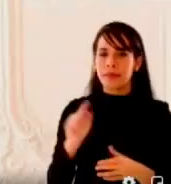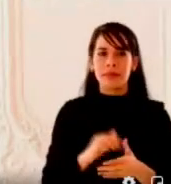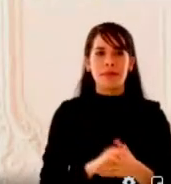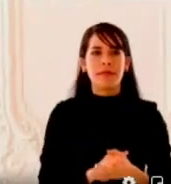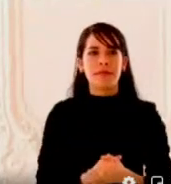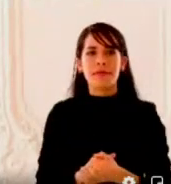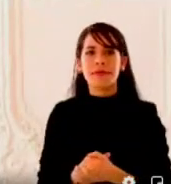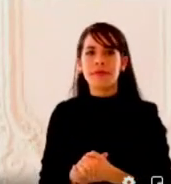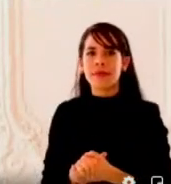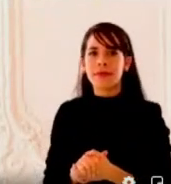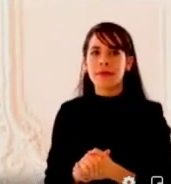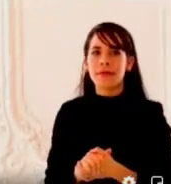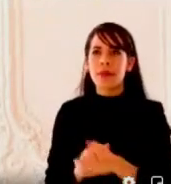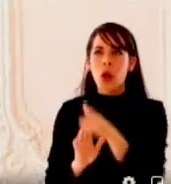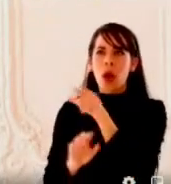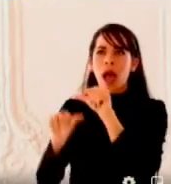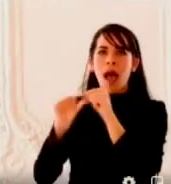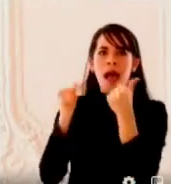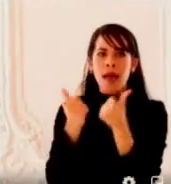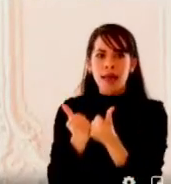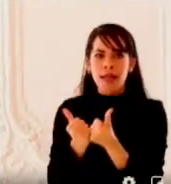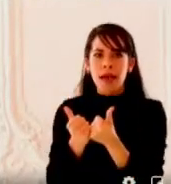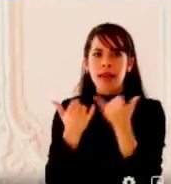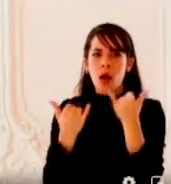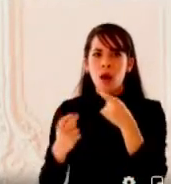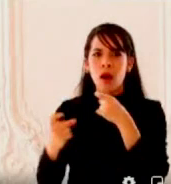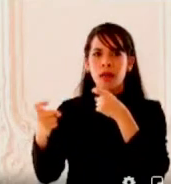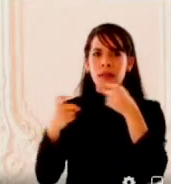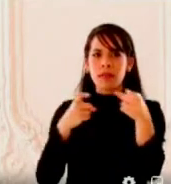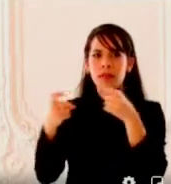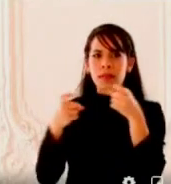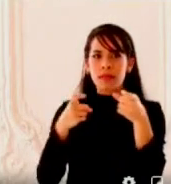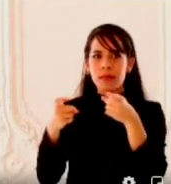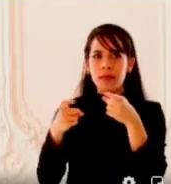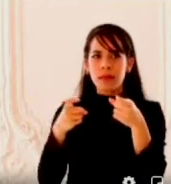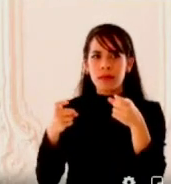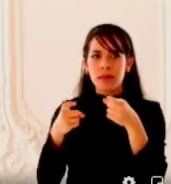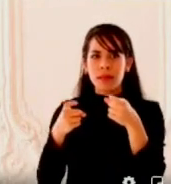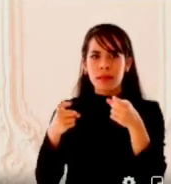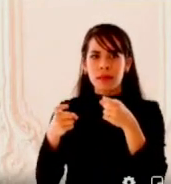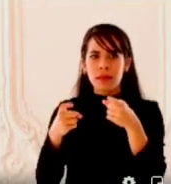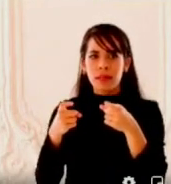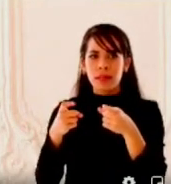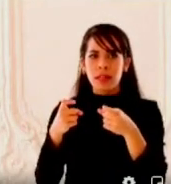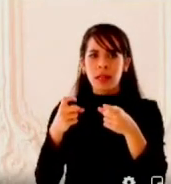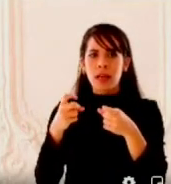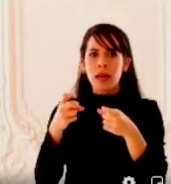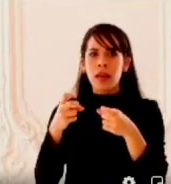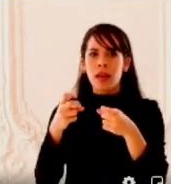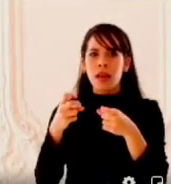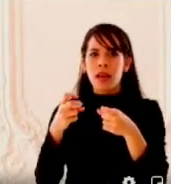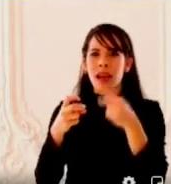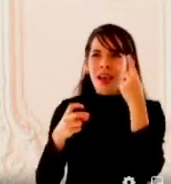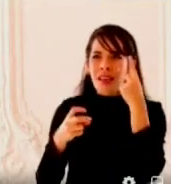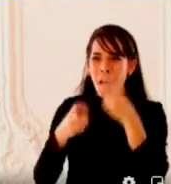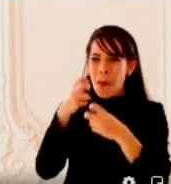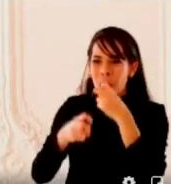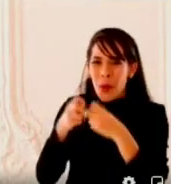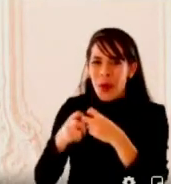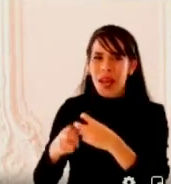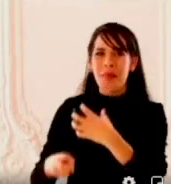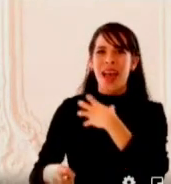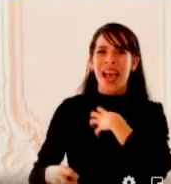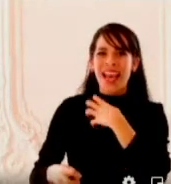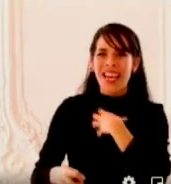La agencia que usted va a dirigir ahora es la agencia que más problemas y más quejas han tenido los